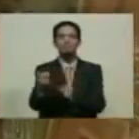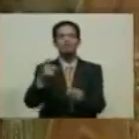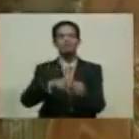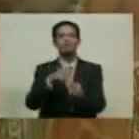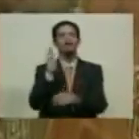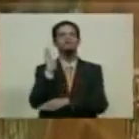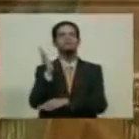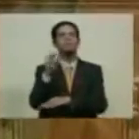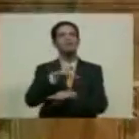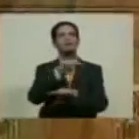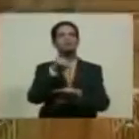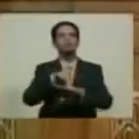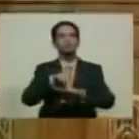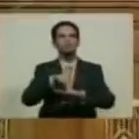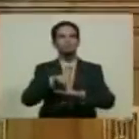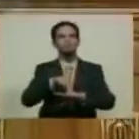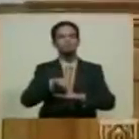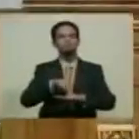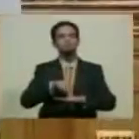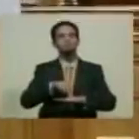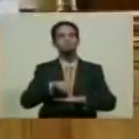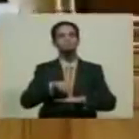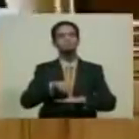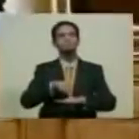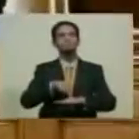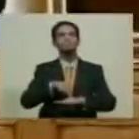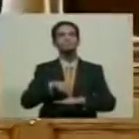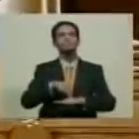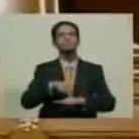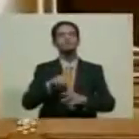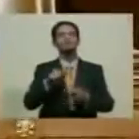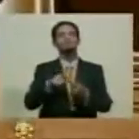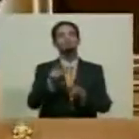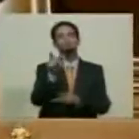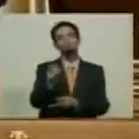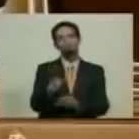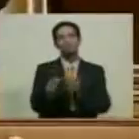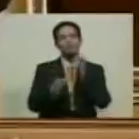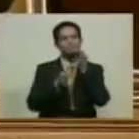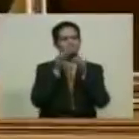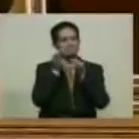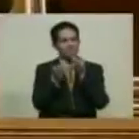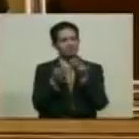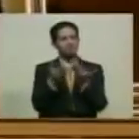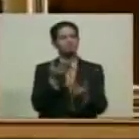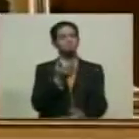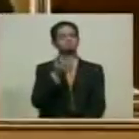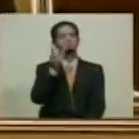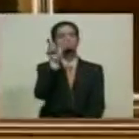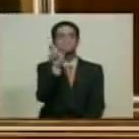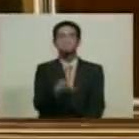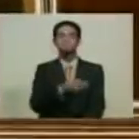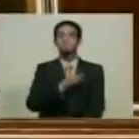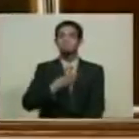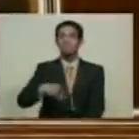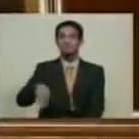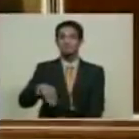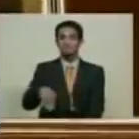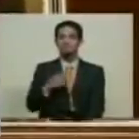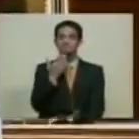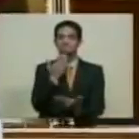Nacional Constituyente. Él ha destacado en sus palabras que el presidente ha pedido que pasen a cumplir